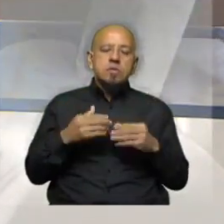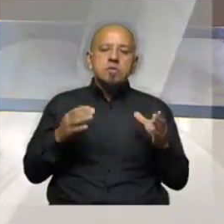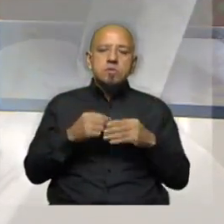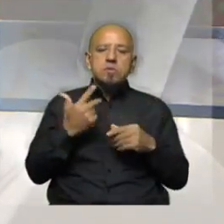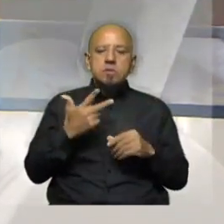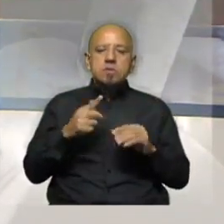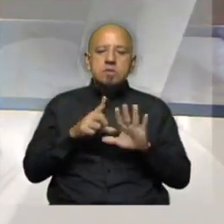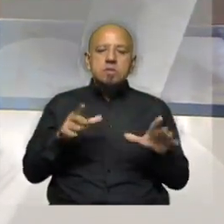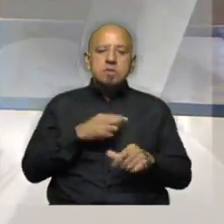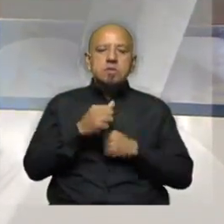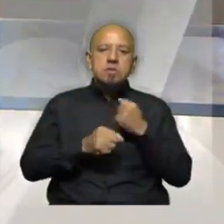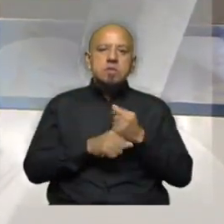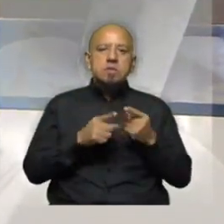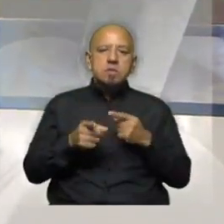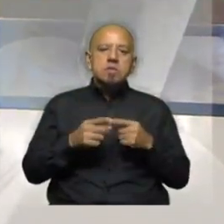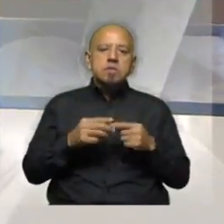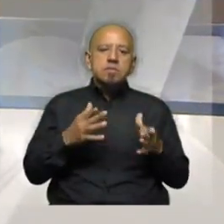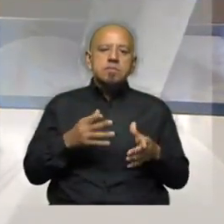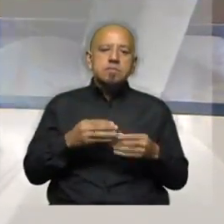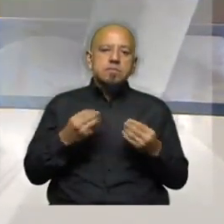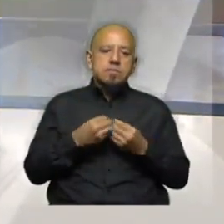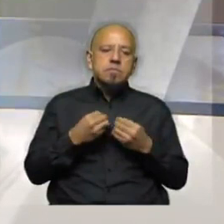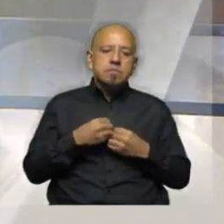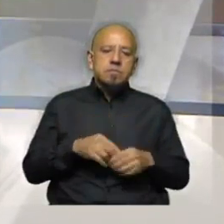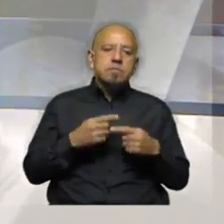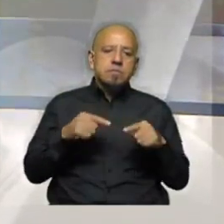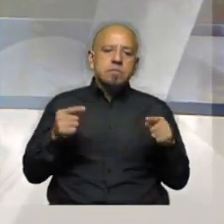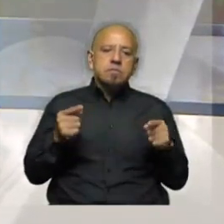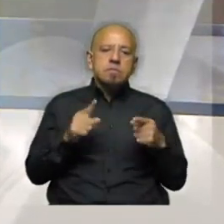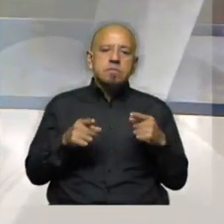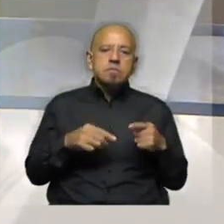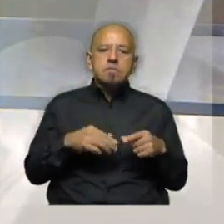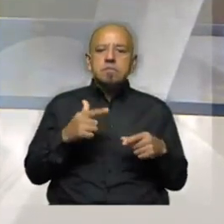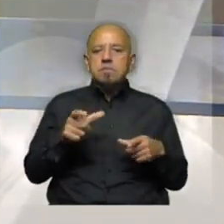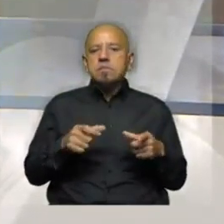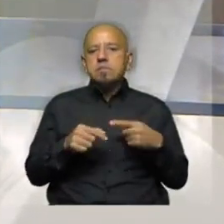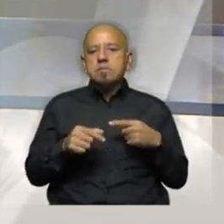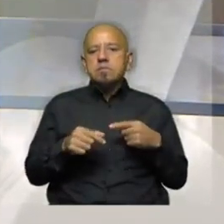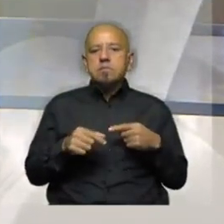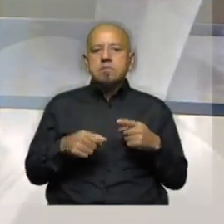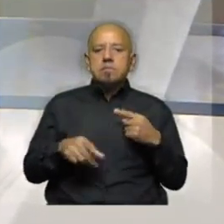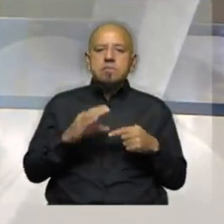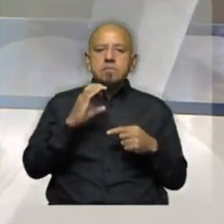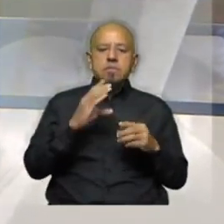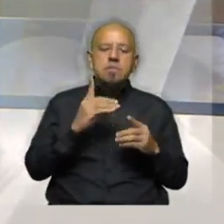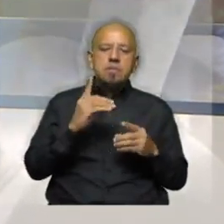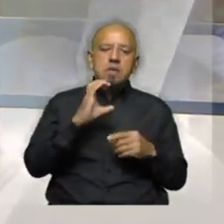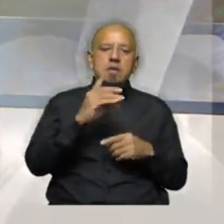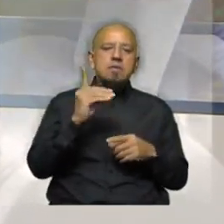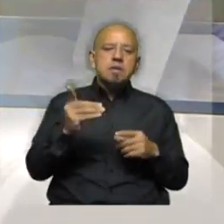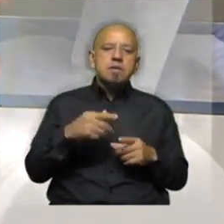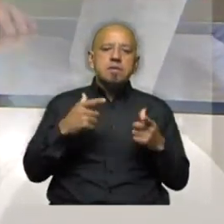tiene 37 años de trayectoria. Ha pasado por todos los formatos, creo yo, cassette, CD, vinilo,